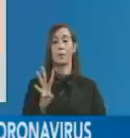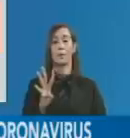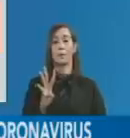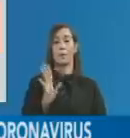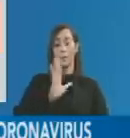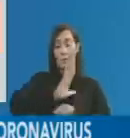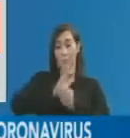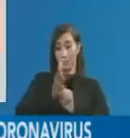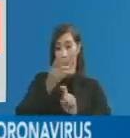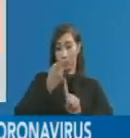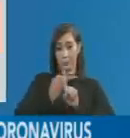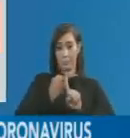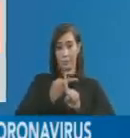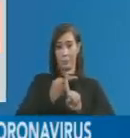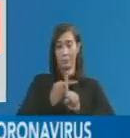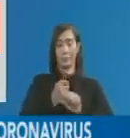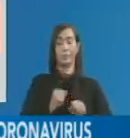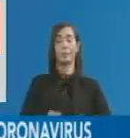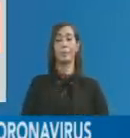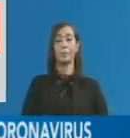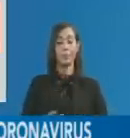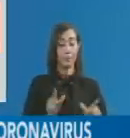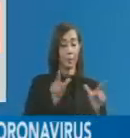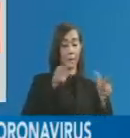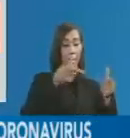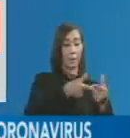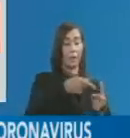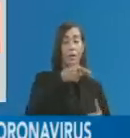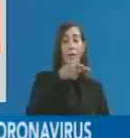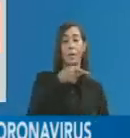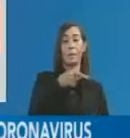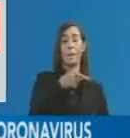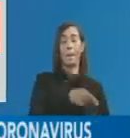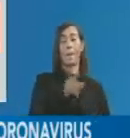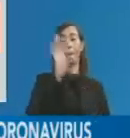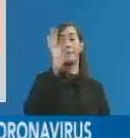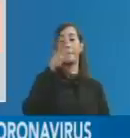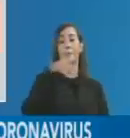29.764 casos. De ellos,